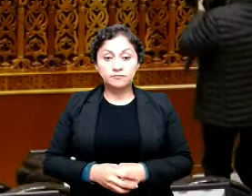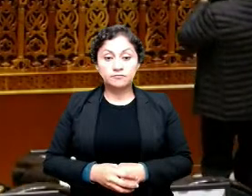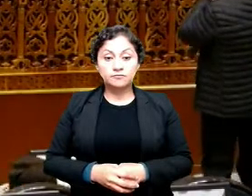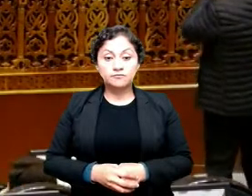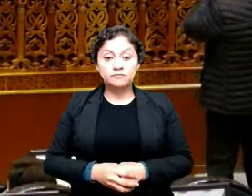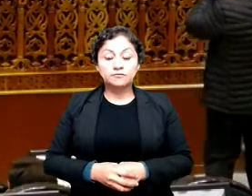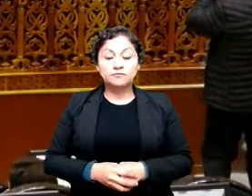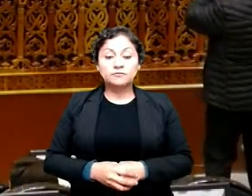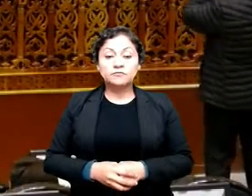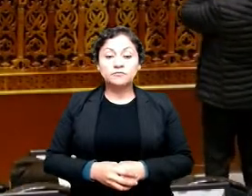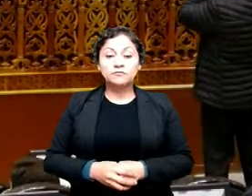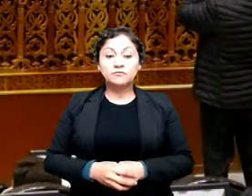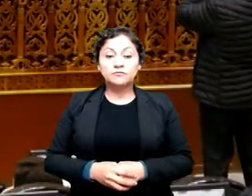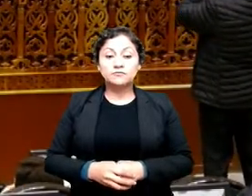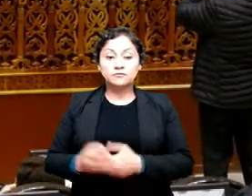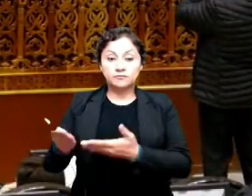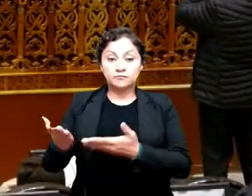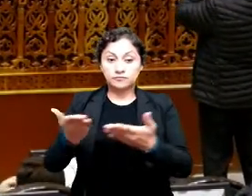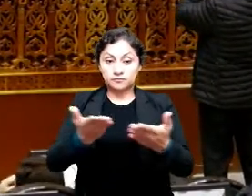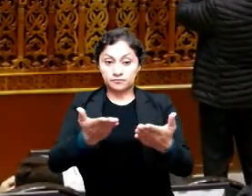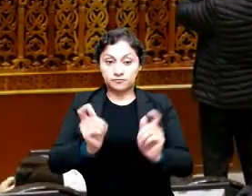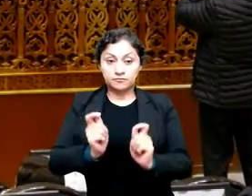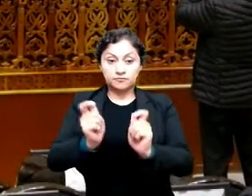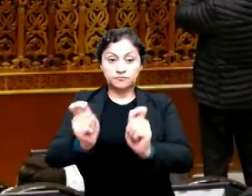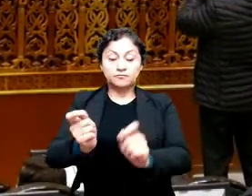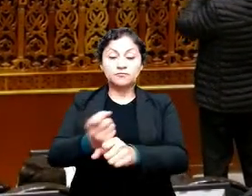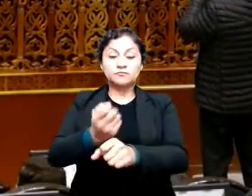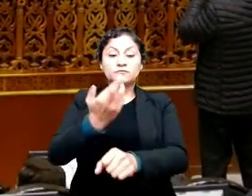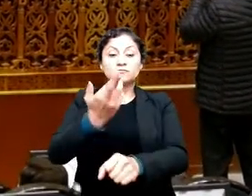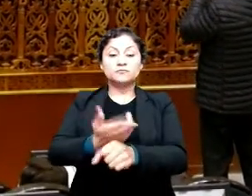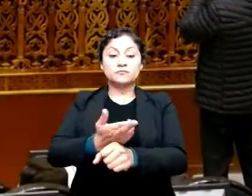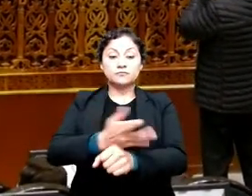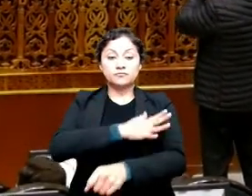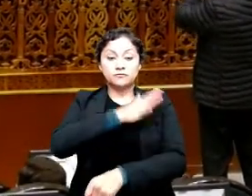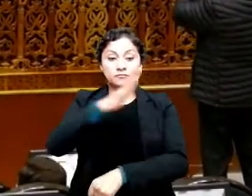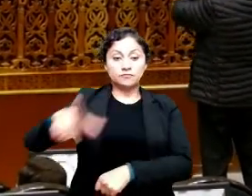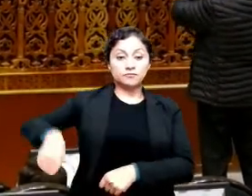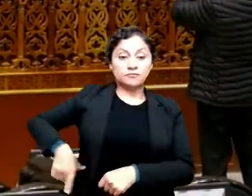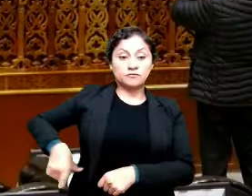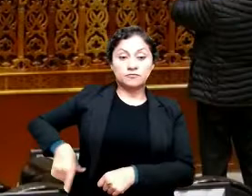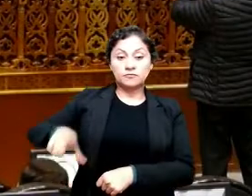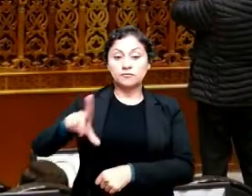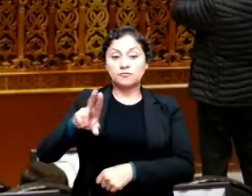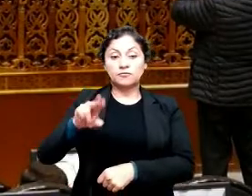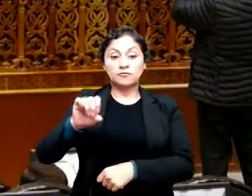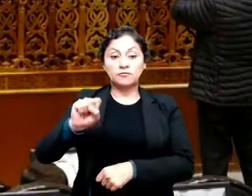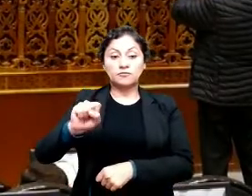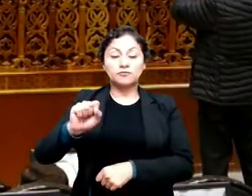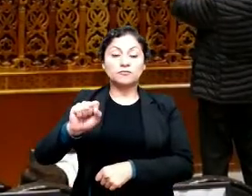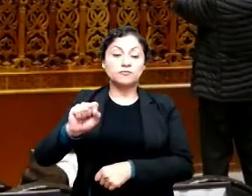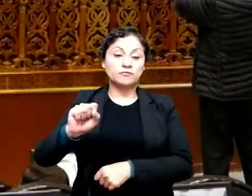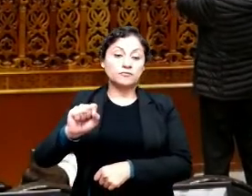Tiene la palabra el secretario general de Gobierno, Luis Felipe Puente Espinosa.